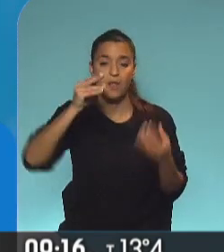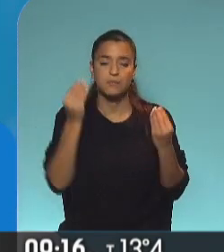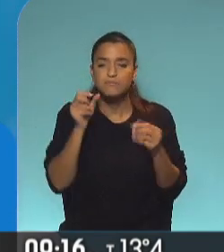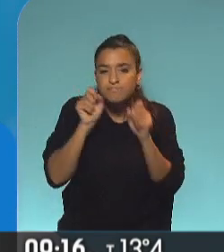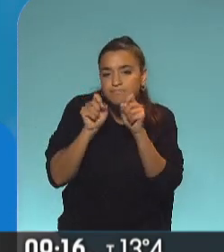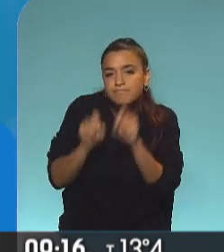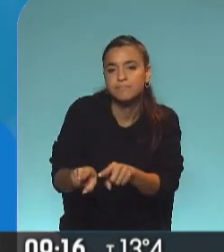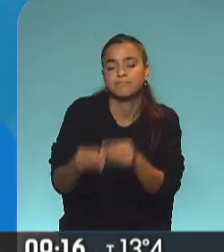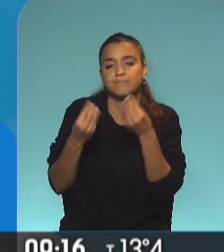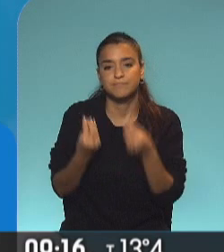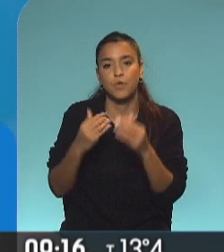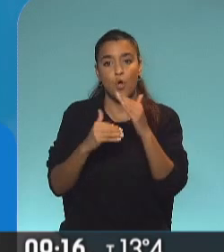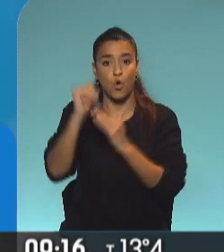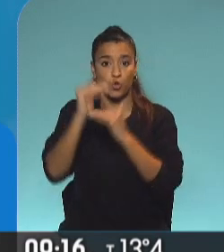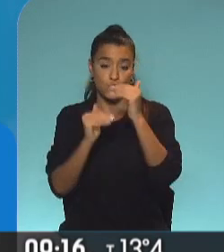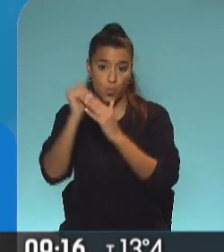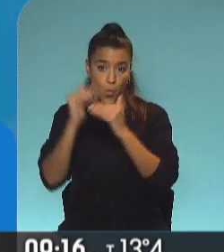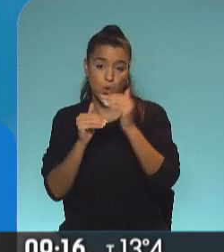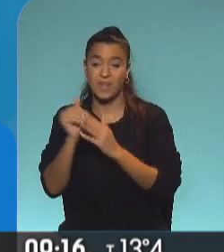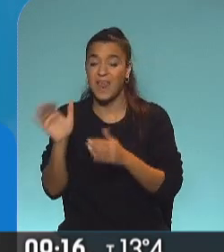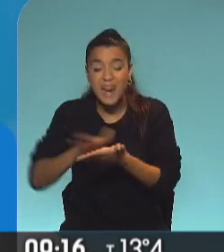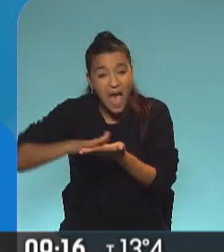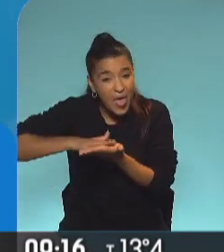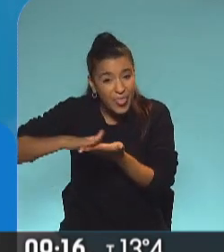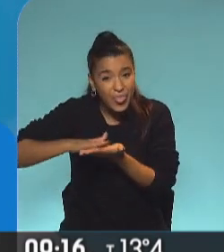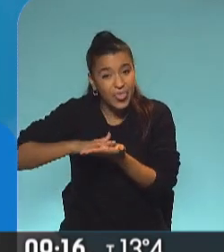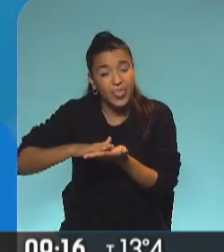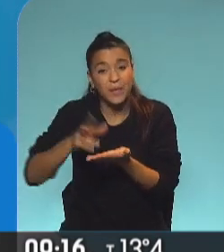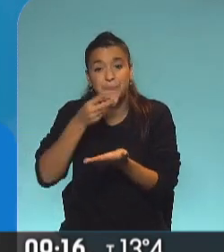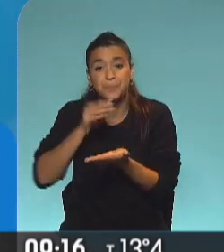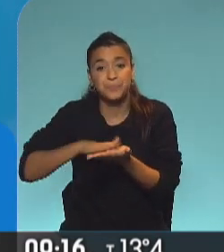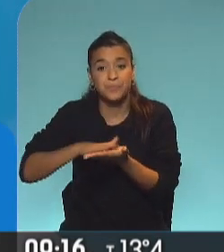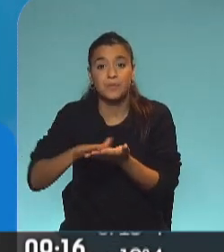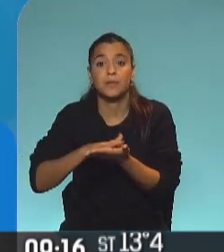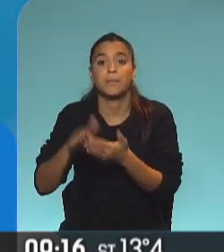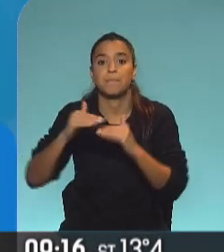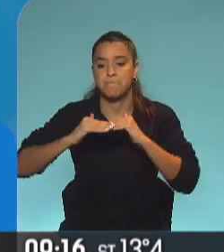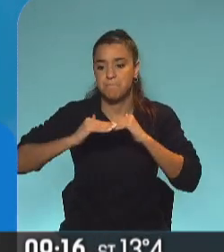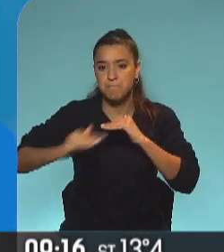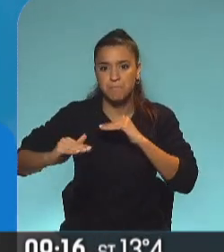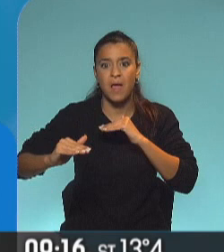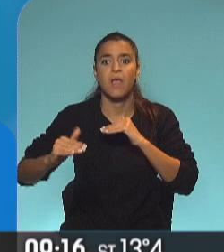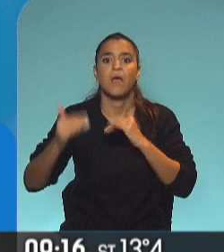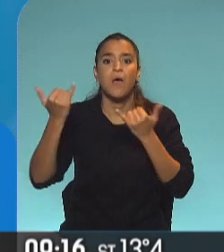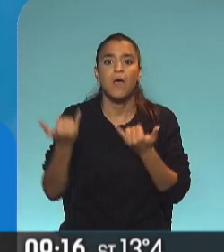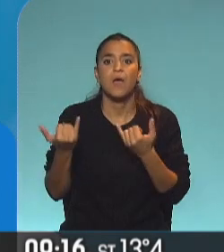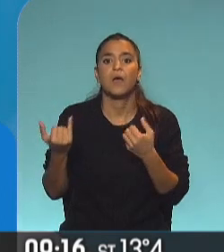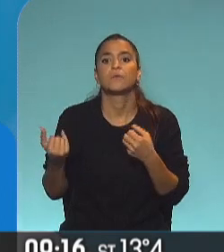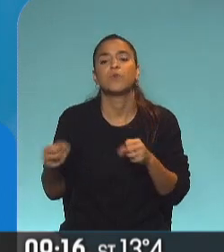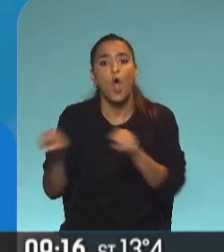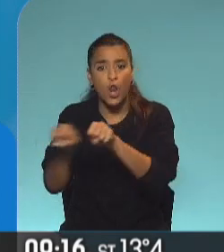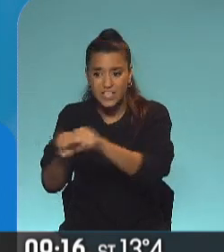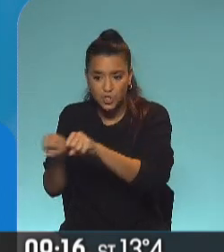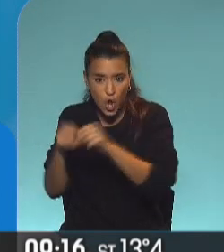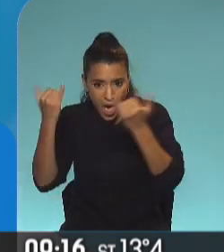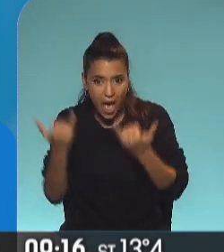particularidad de construirse desde el punto cero, es decir, desde que se encontraba la platea con todas las conexiones realizadas